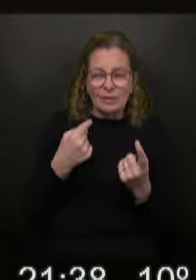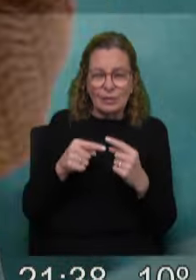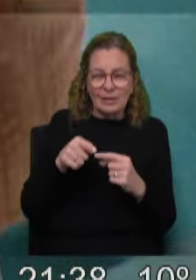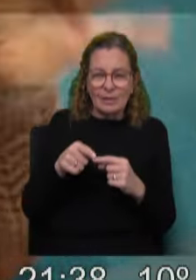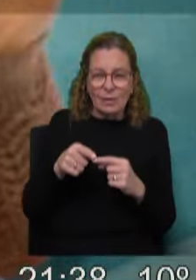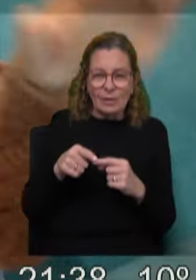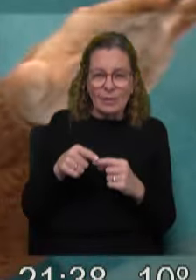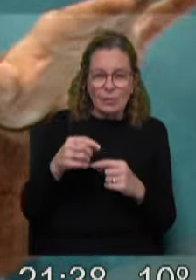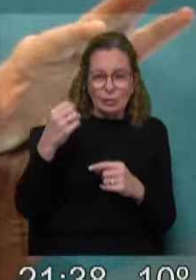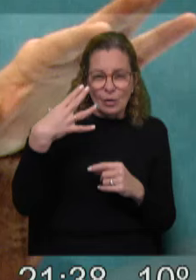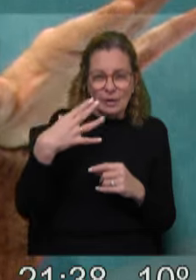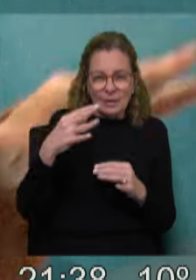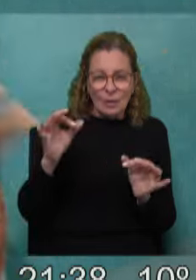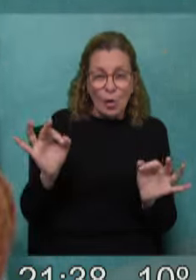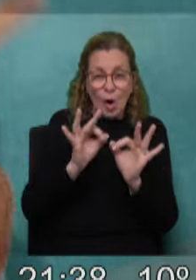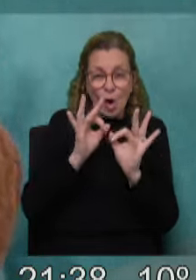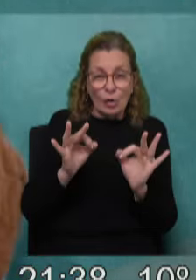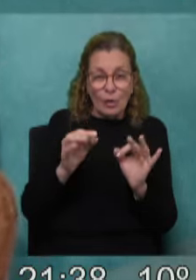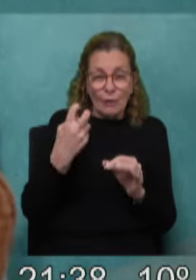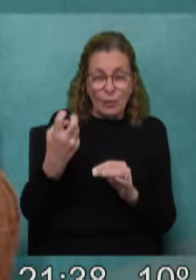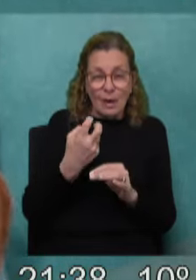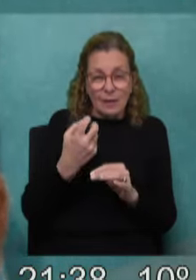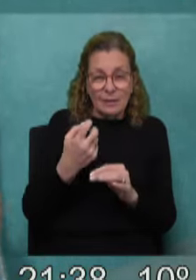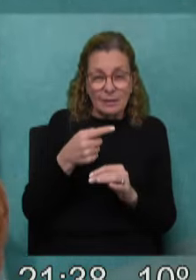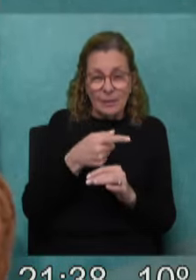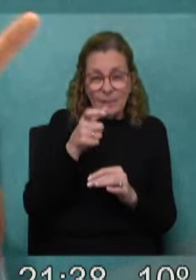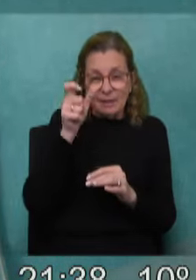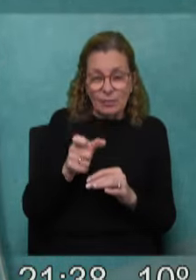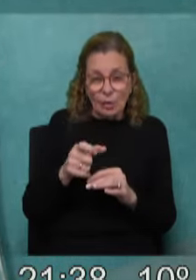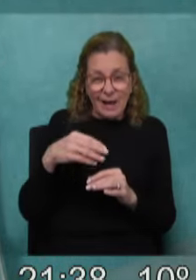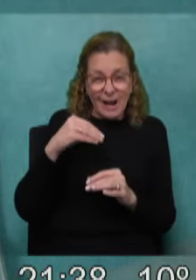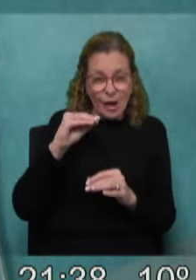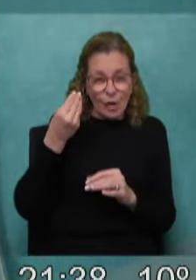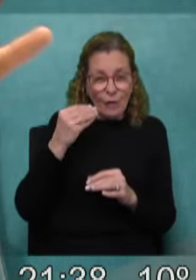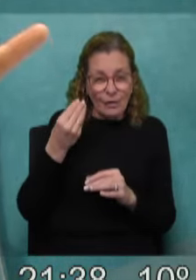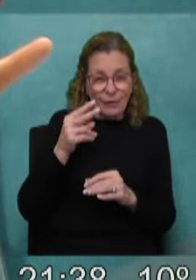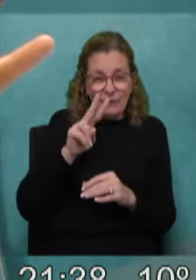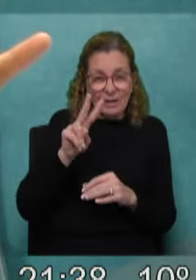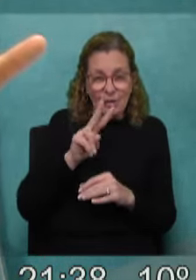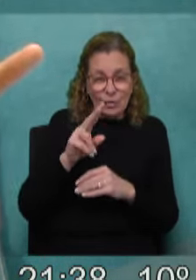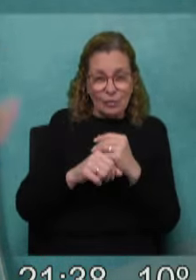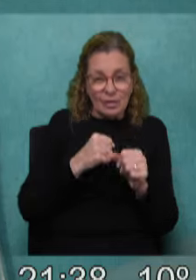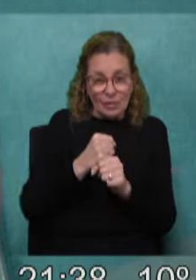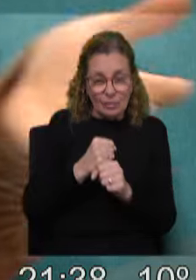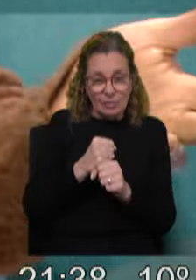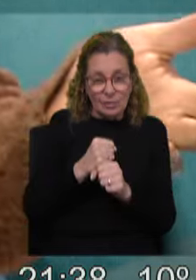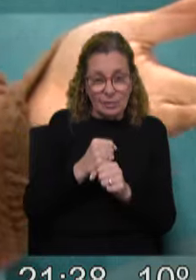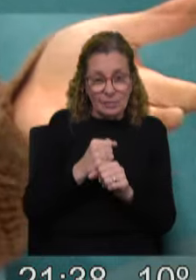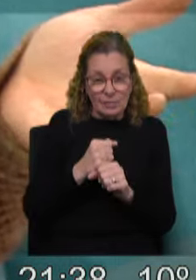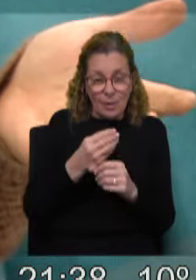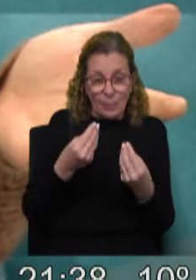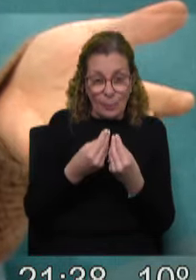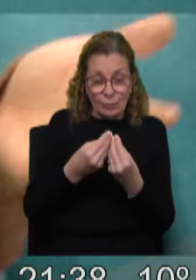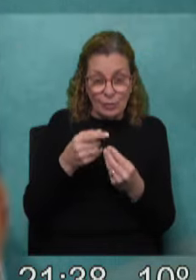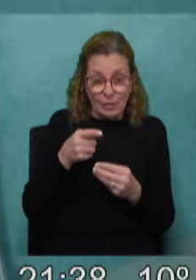para este toque en el Solís armé un coro y busqué específicamente gente muy, muy joven, tienen promedio de edad 22 años del coro. Y está, muchos de